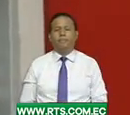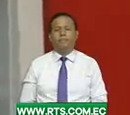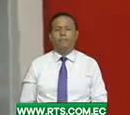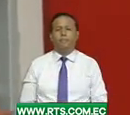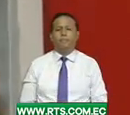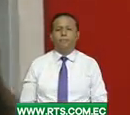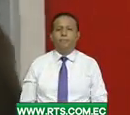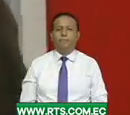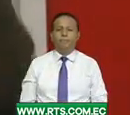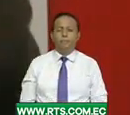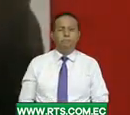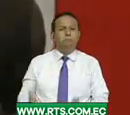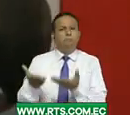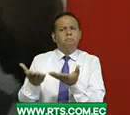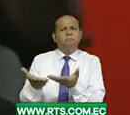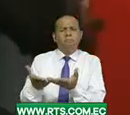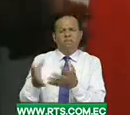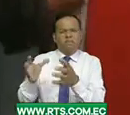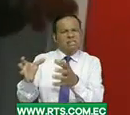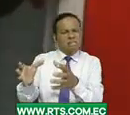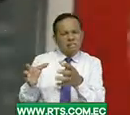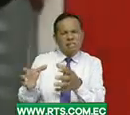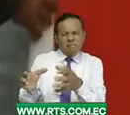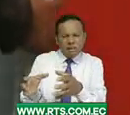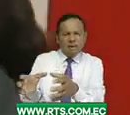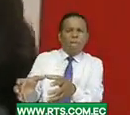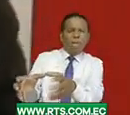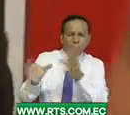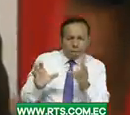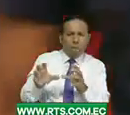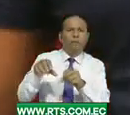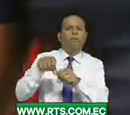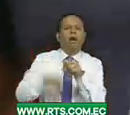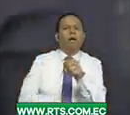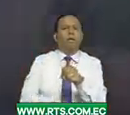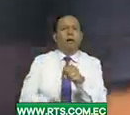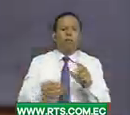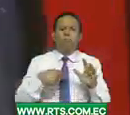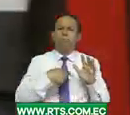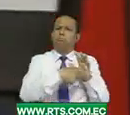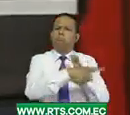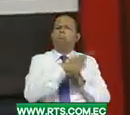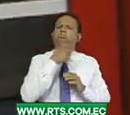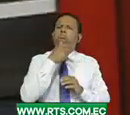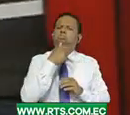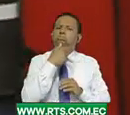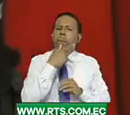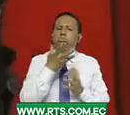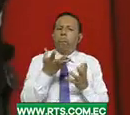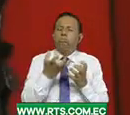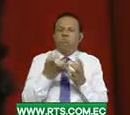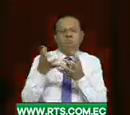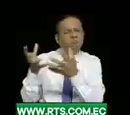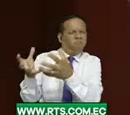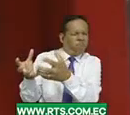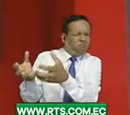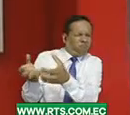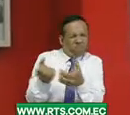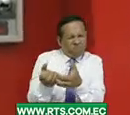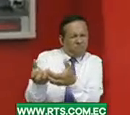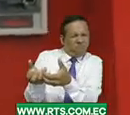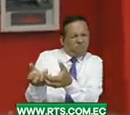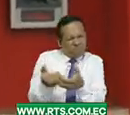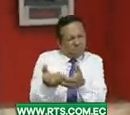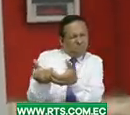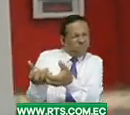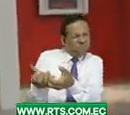El aparato quedó desprendido de su base. La acción de los desconocidos no logró arrancarlo en su totalidad, pero tampoco pudo